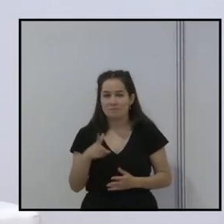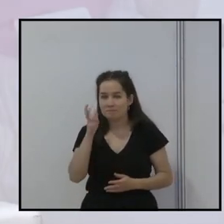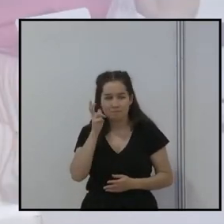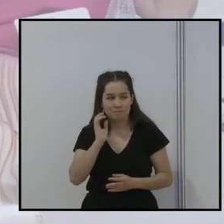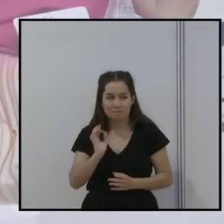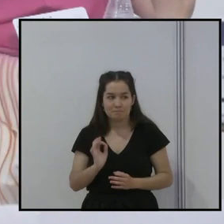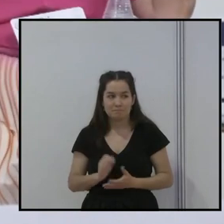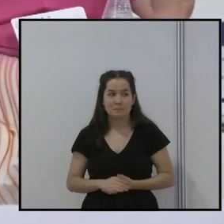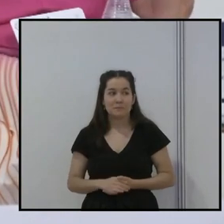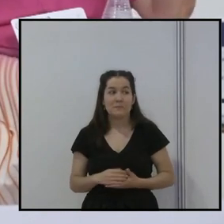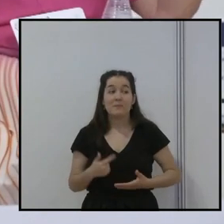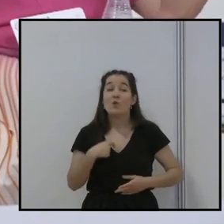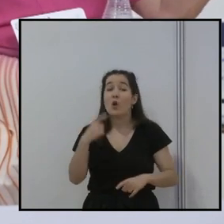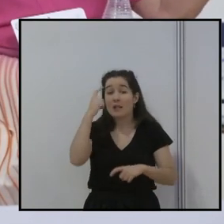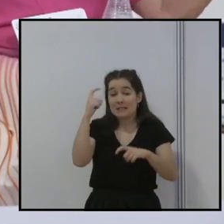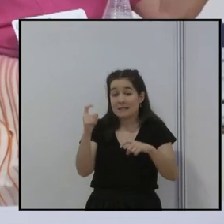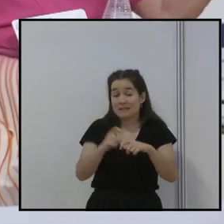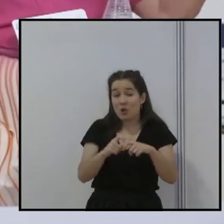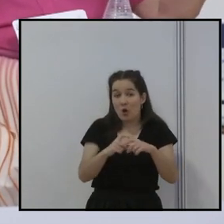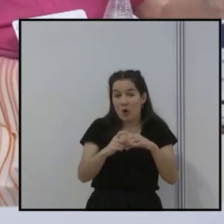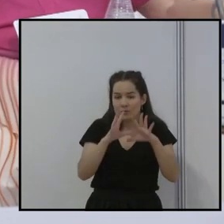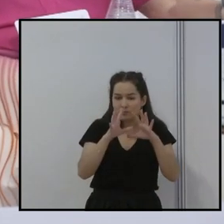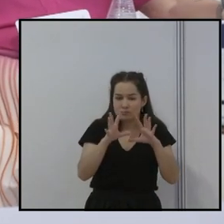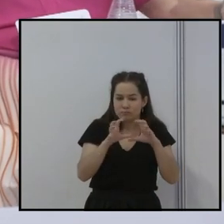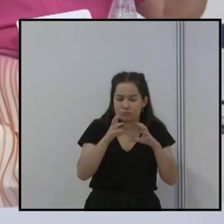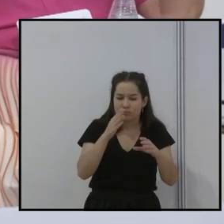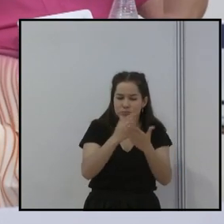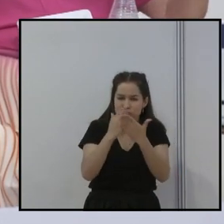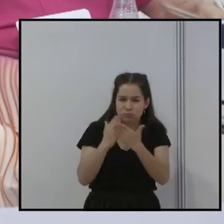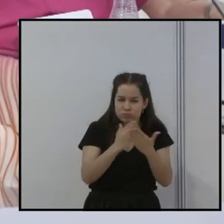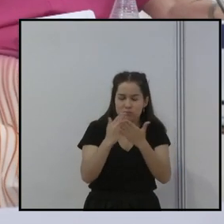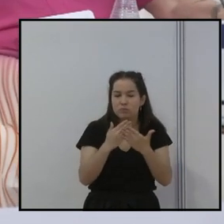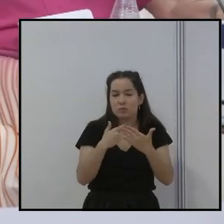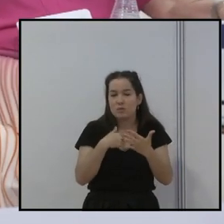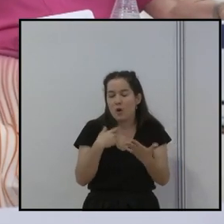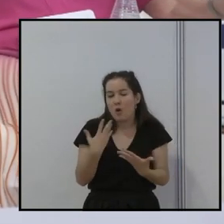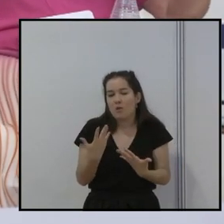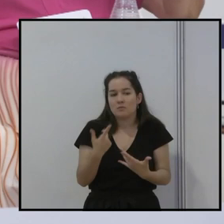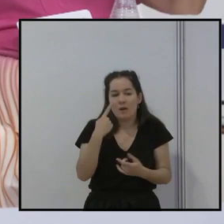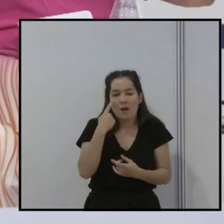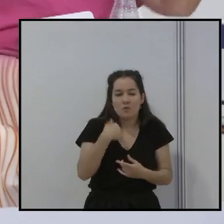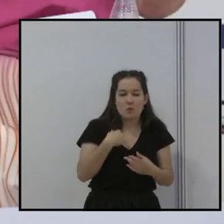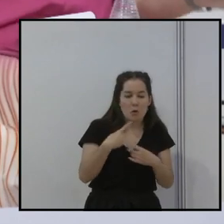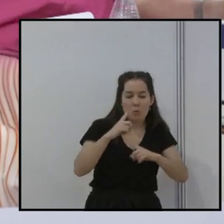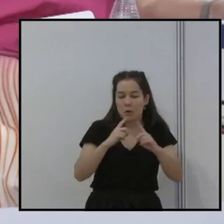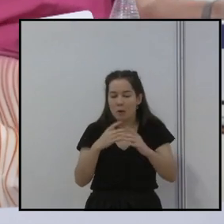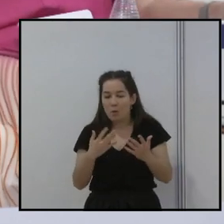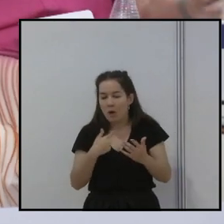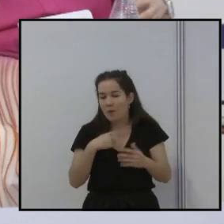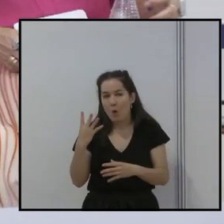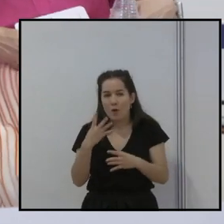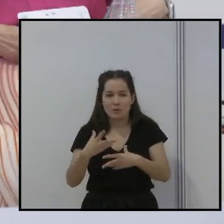estudié psicología por eso, efectivamente, para intentar saber qué me pasaba, ¿no? Y bueno, lo dejé en cuarto. Pero es que mi teoría, Marcos, mi teoría